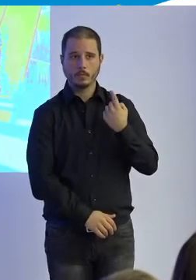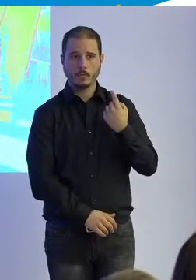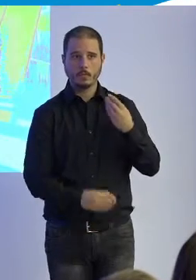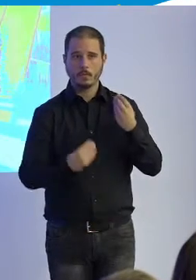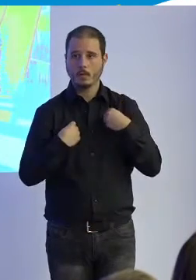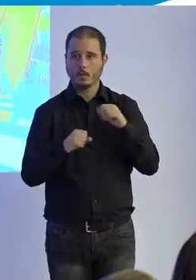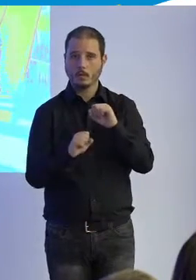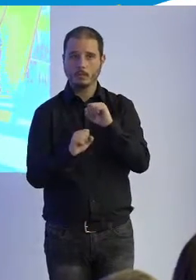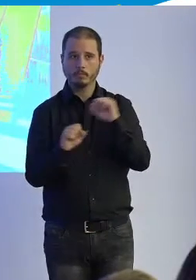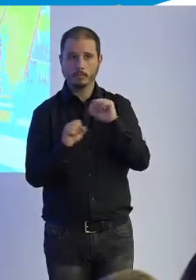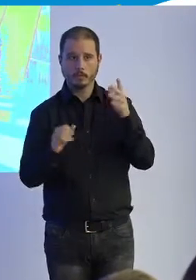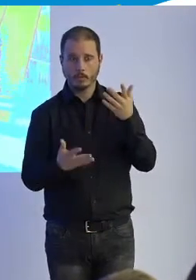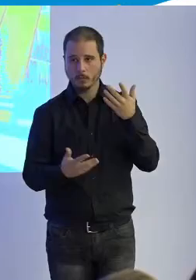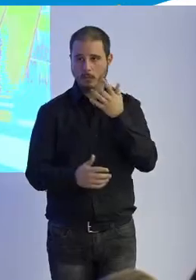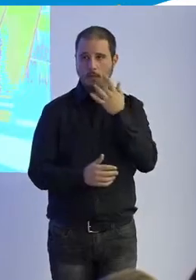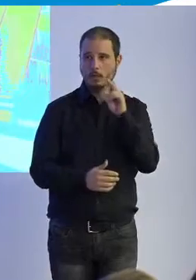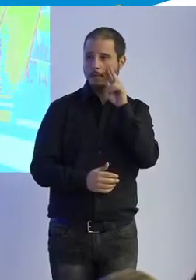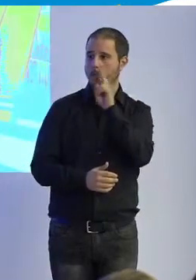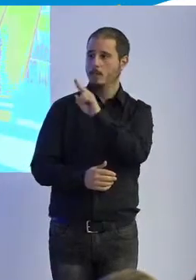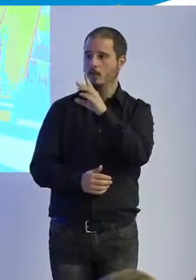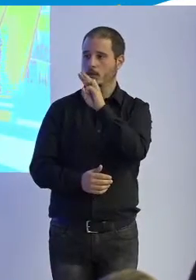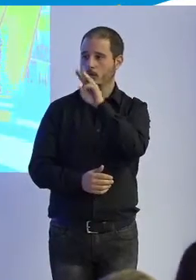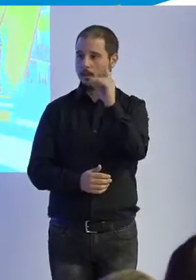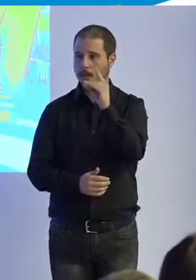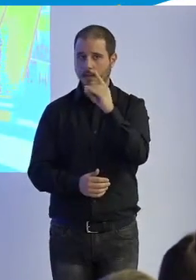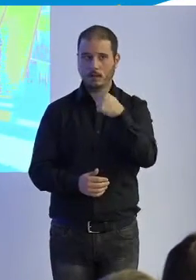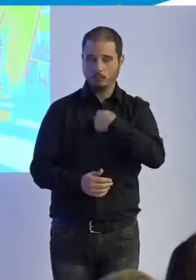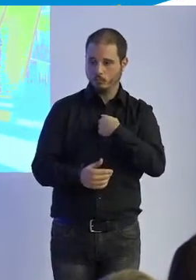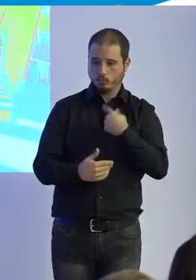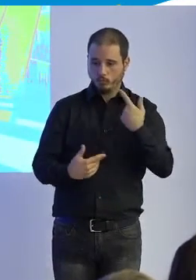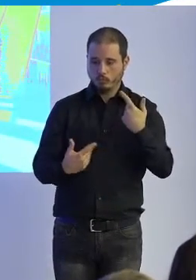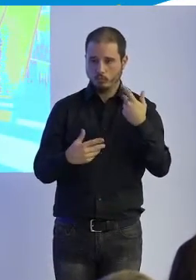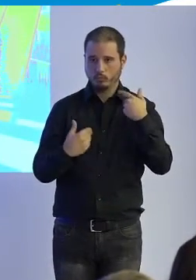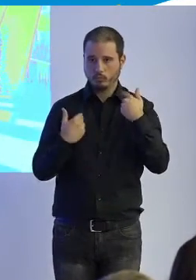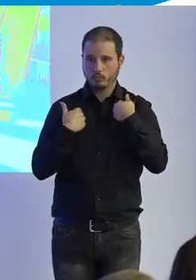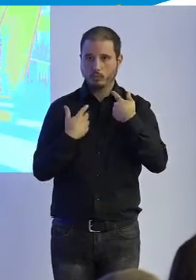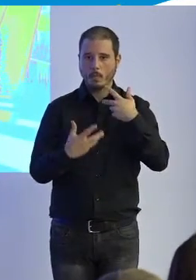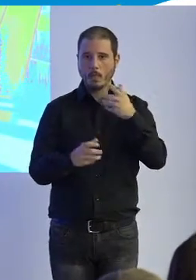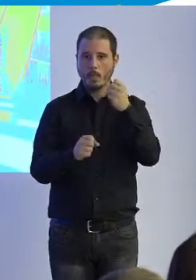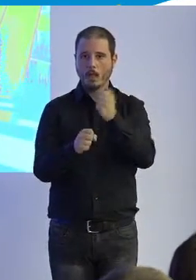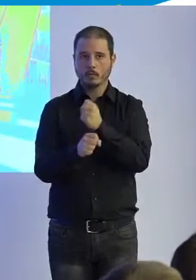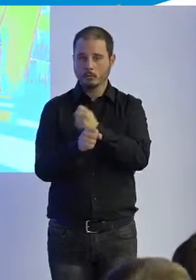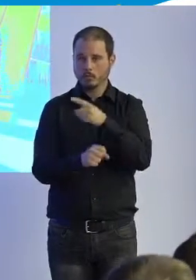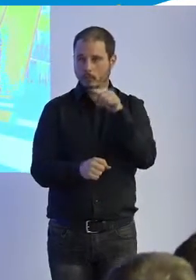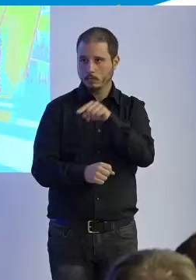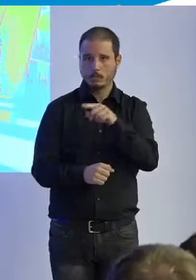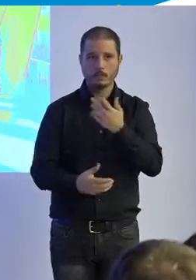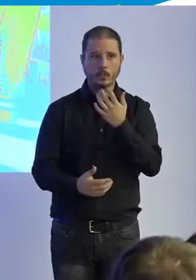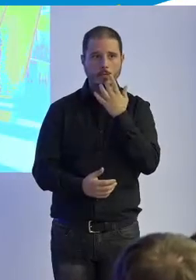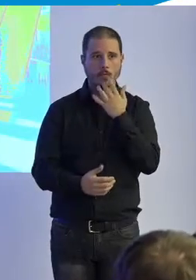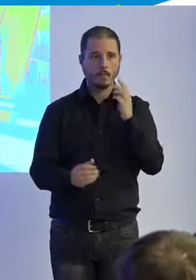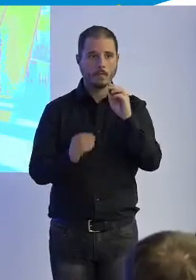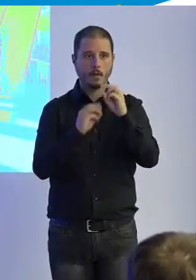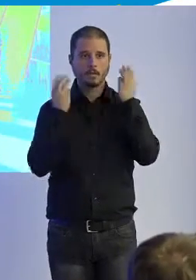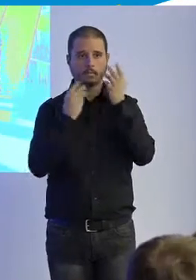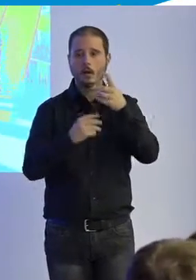fue la estereoscopía o la visión 3D en mis carnes, porque yo me dedicaba a eso. De hecho, hicimos a lo mejor os suena una película que se llama Atrapa